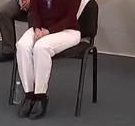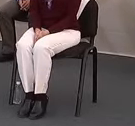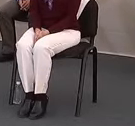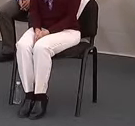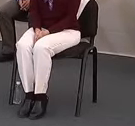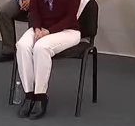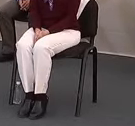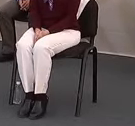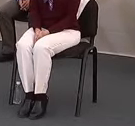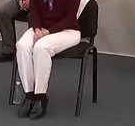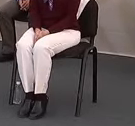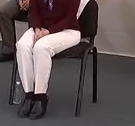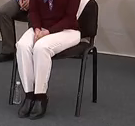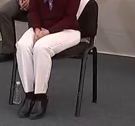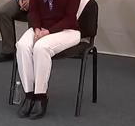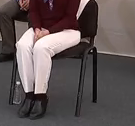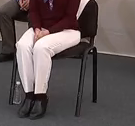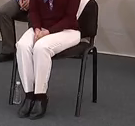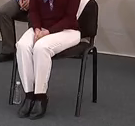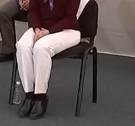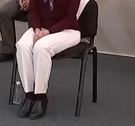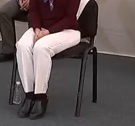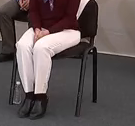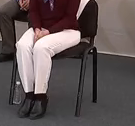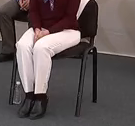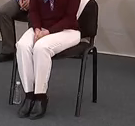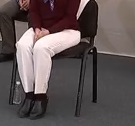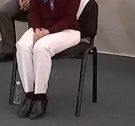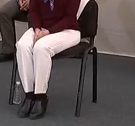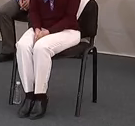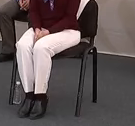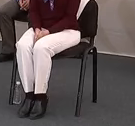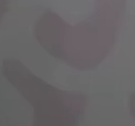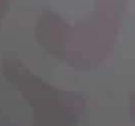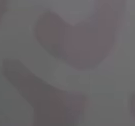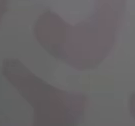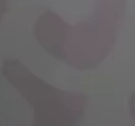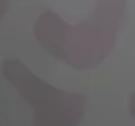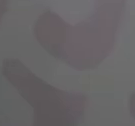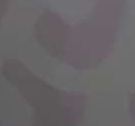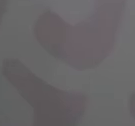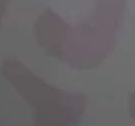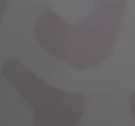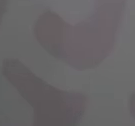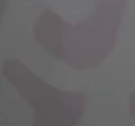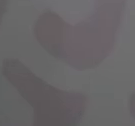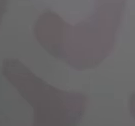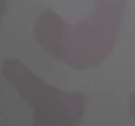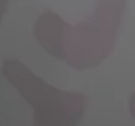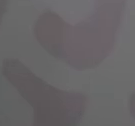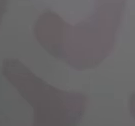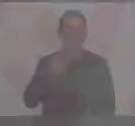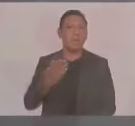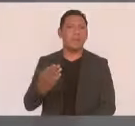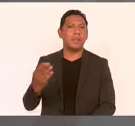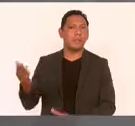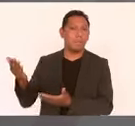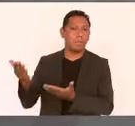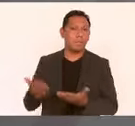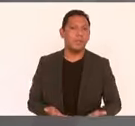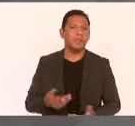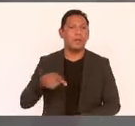Licenciado Andrés Manuel López Obrador, presidente constitucional de los Estados Unidos Mexicanos. Bienvenido nuevamente